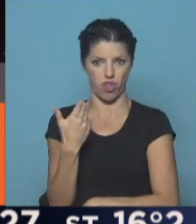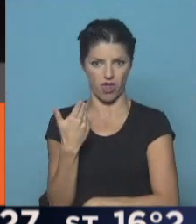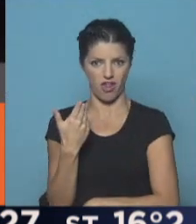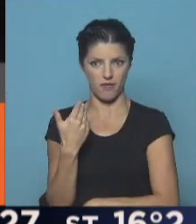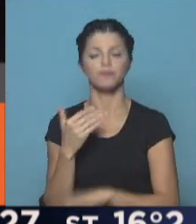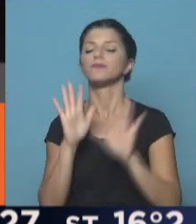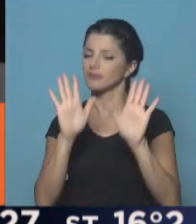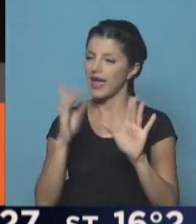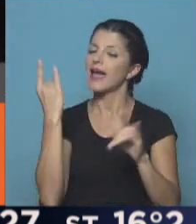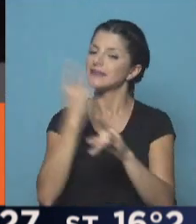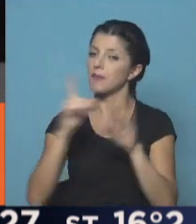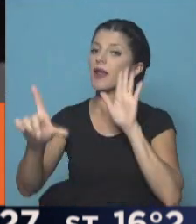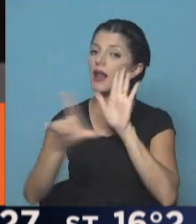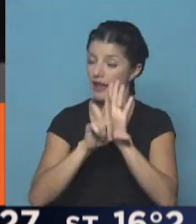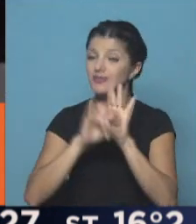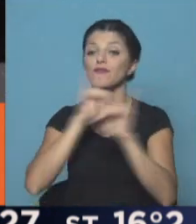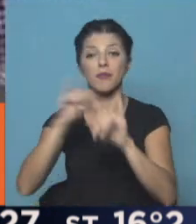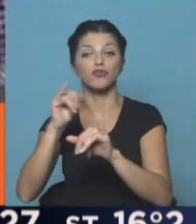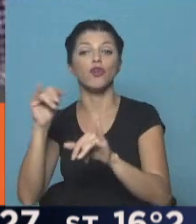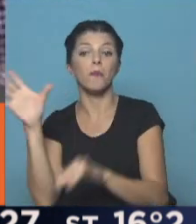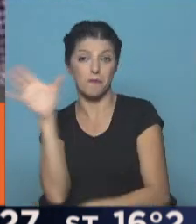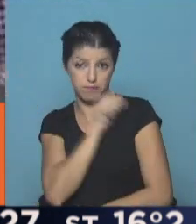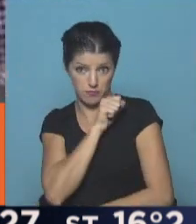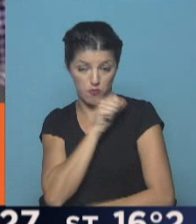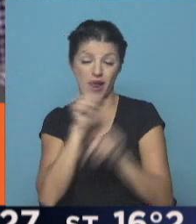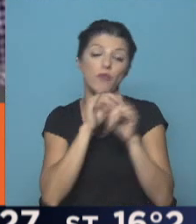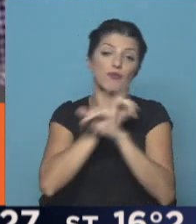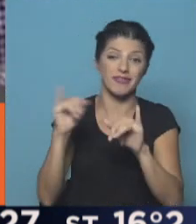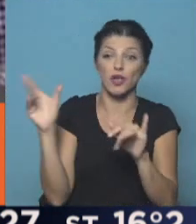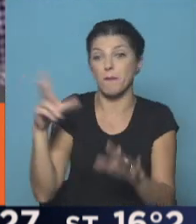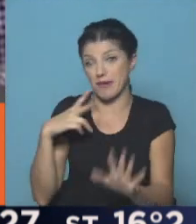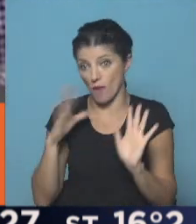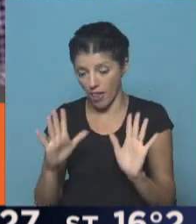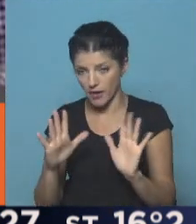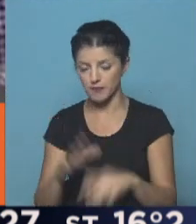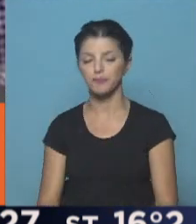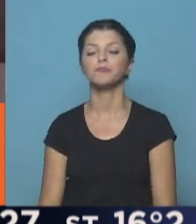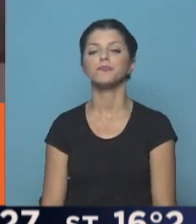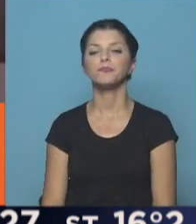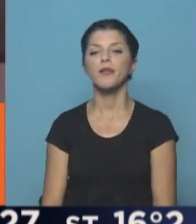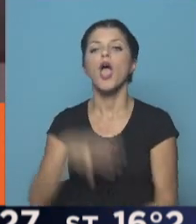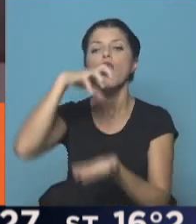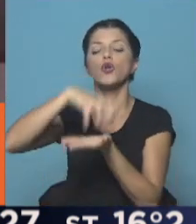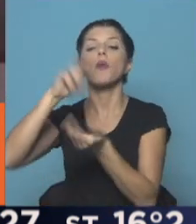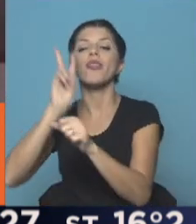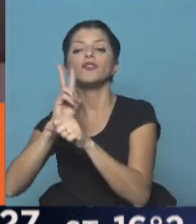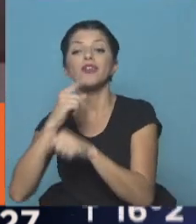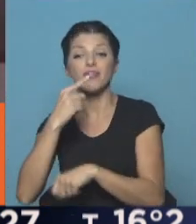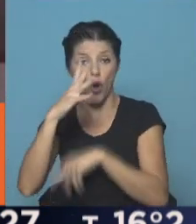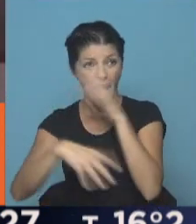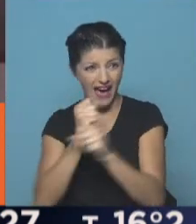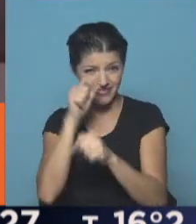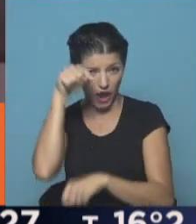bajo la ley de protección de datos personales, porque hay datos sensibles. Desde la Defensoría se dio a conocer que se han recibido hasta el momento